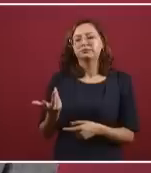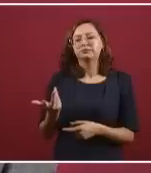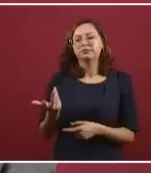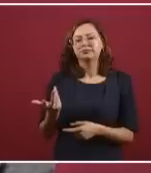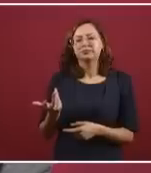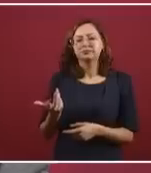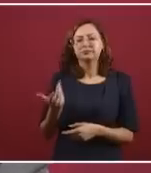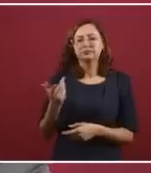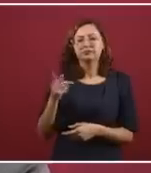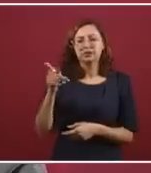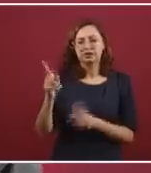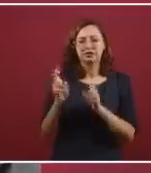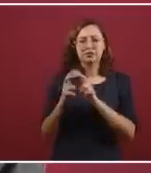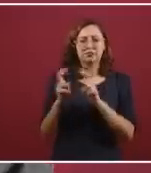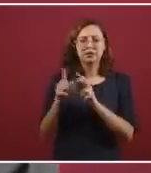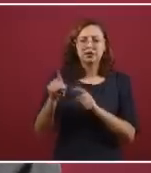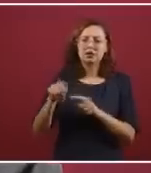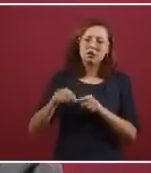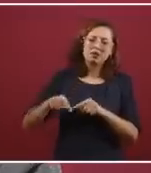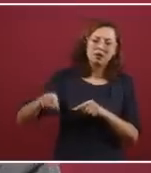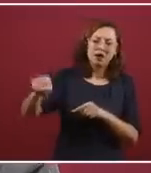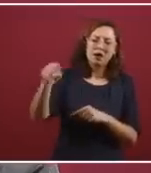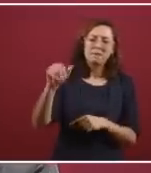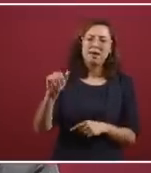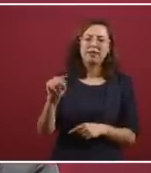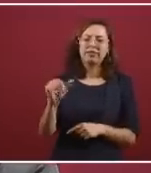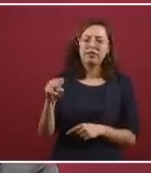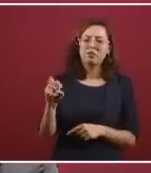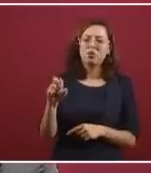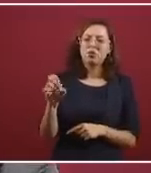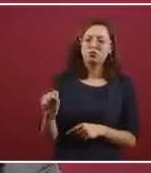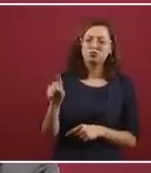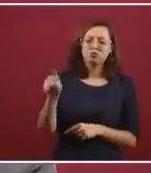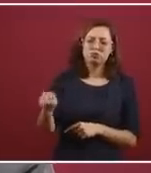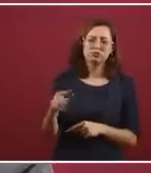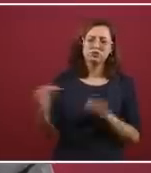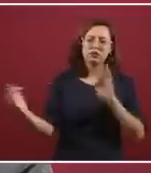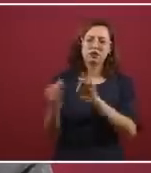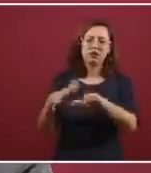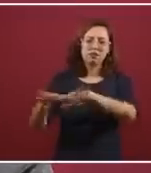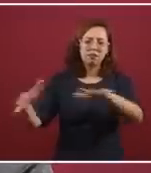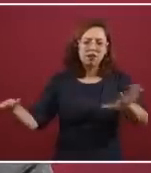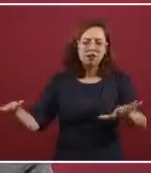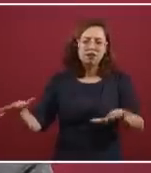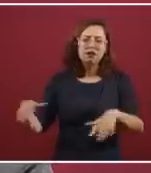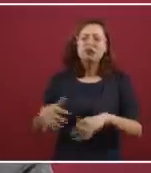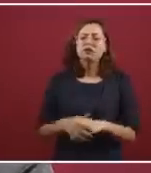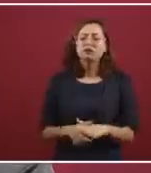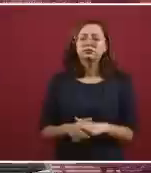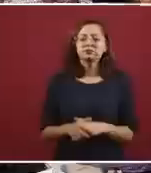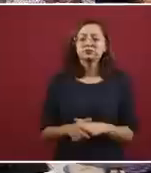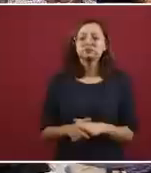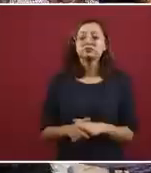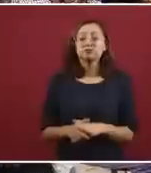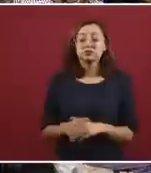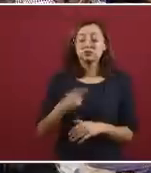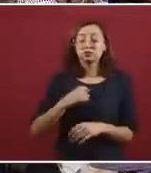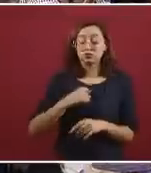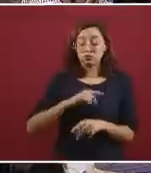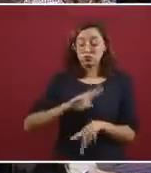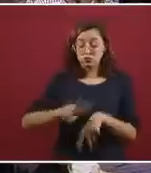tampico hacia matamoros es a la costa yo voy a estar